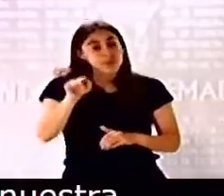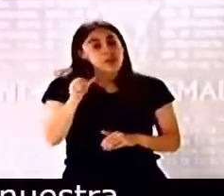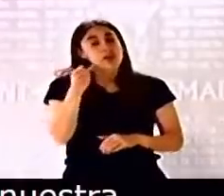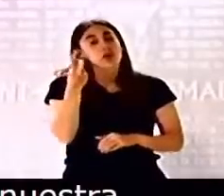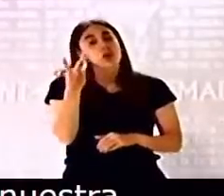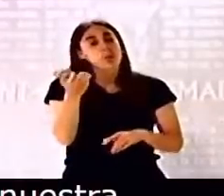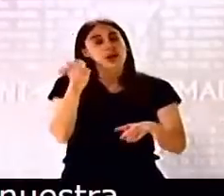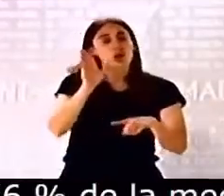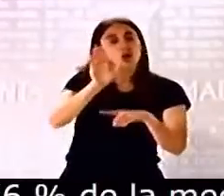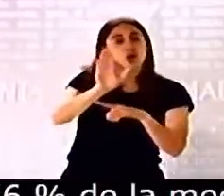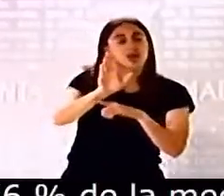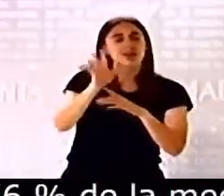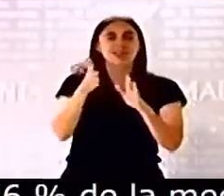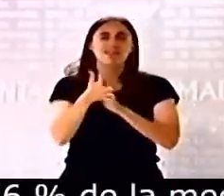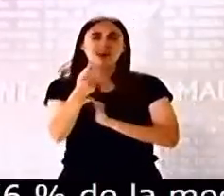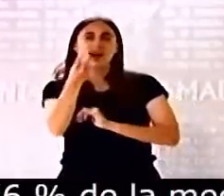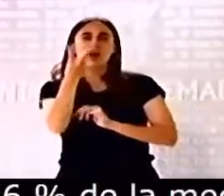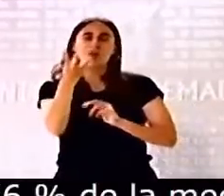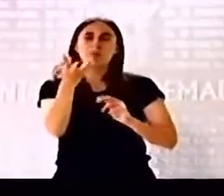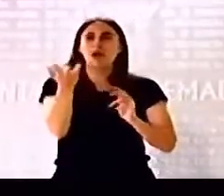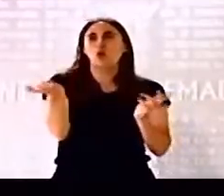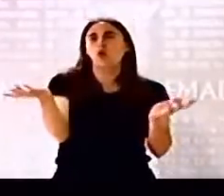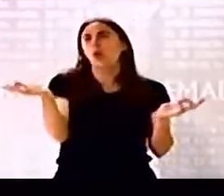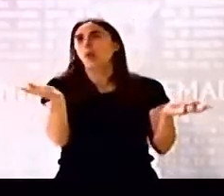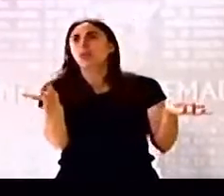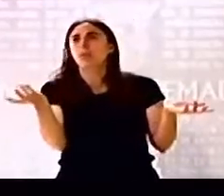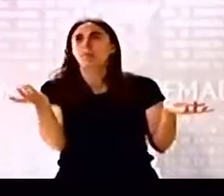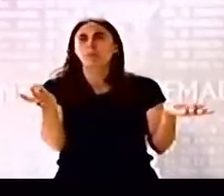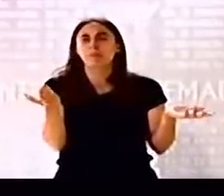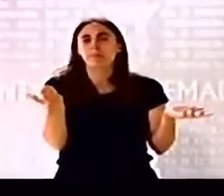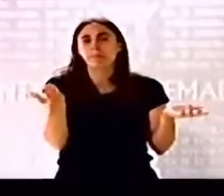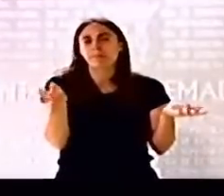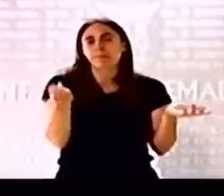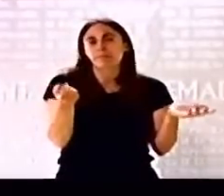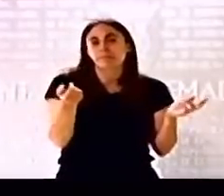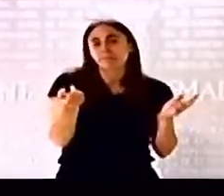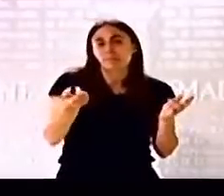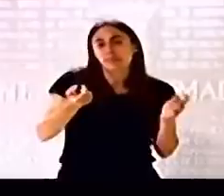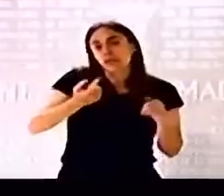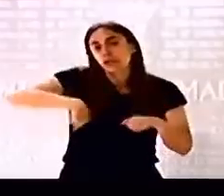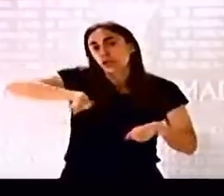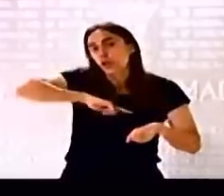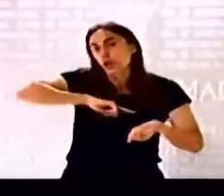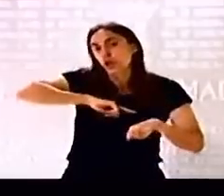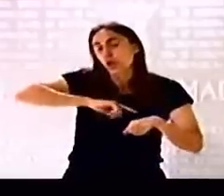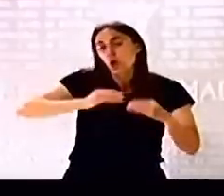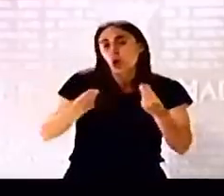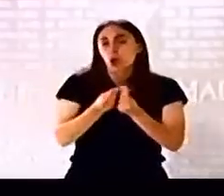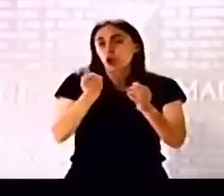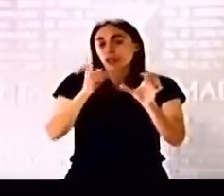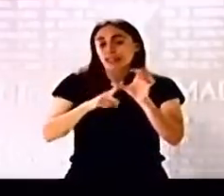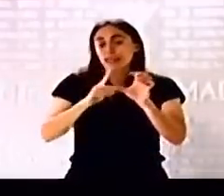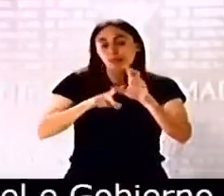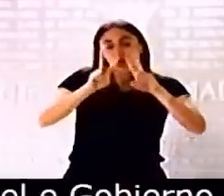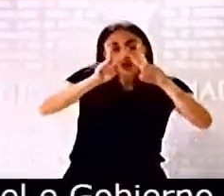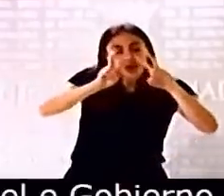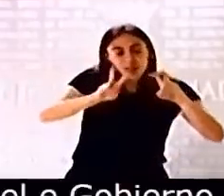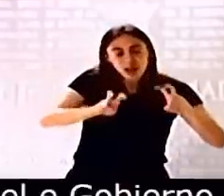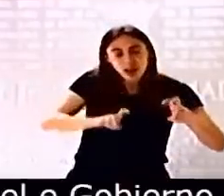no son datos cosechados por el Gobierno de la Junta de Extremadura. Estos datos son